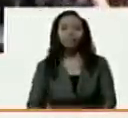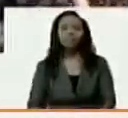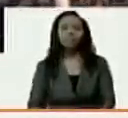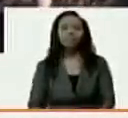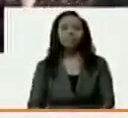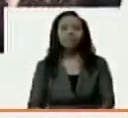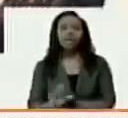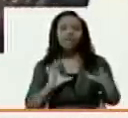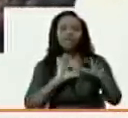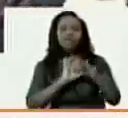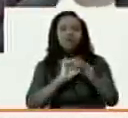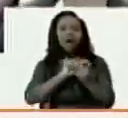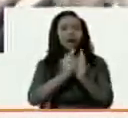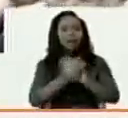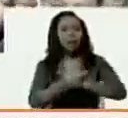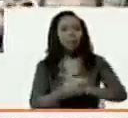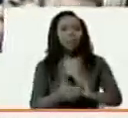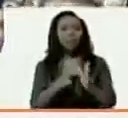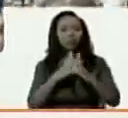Alianza para el Cambio.